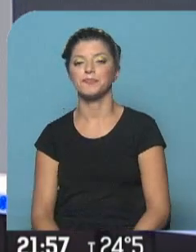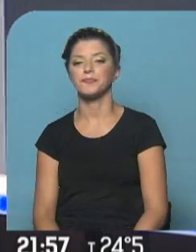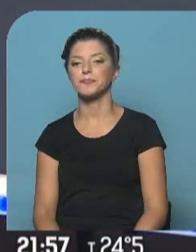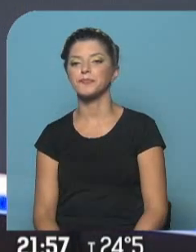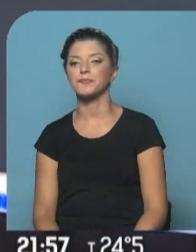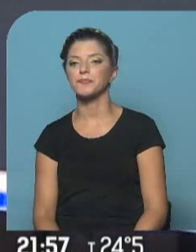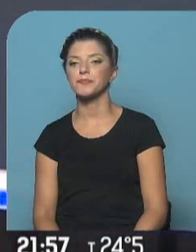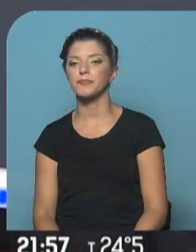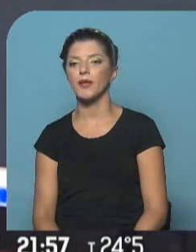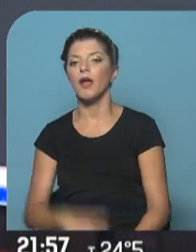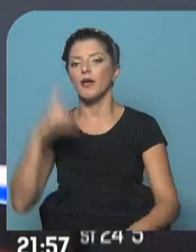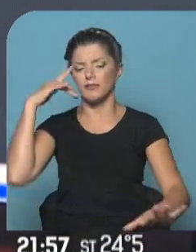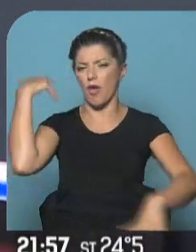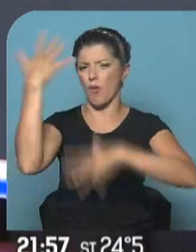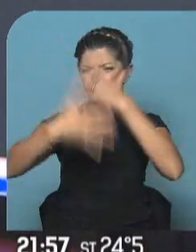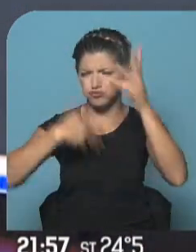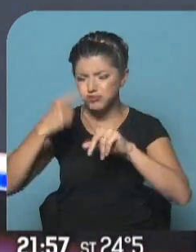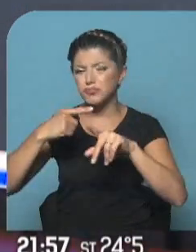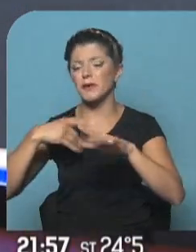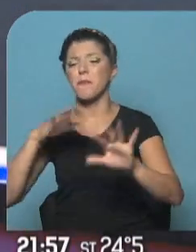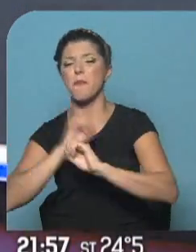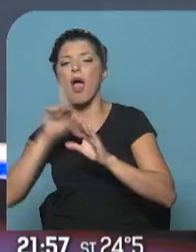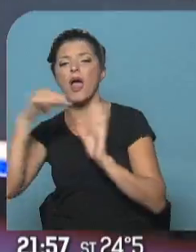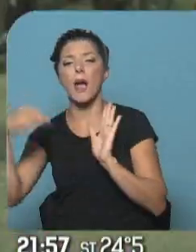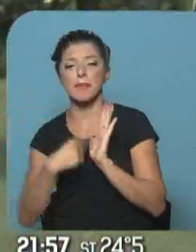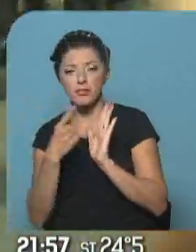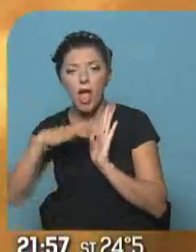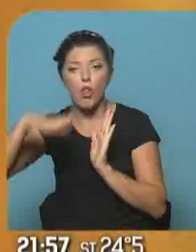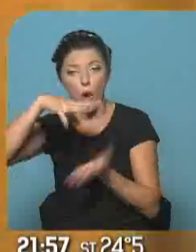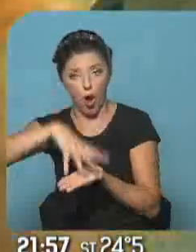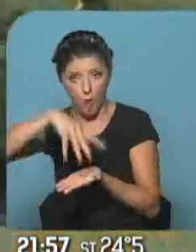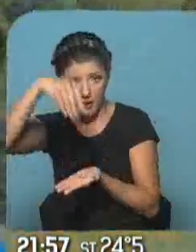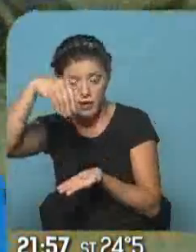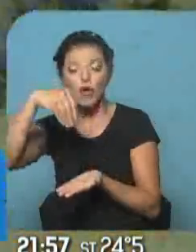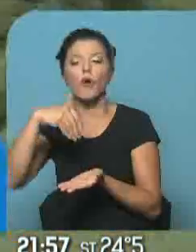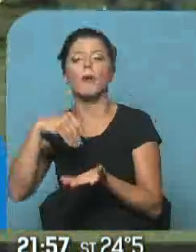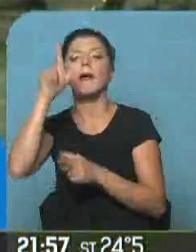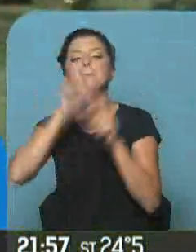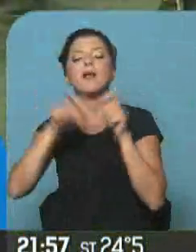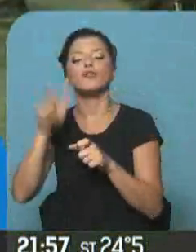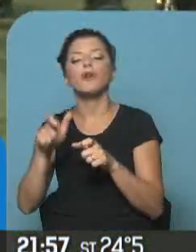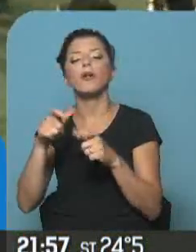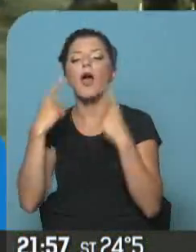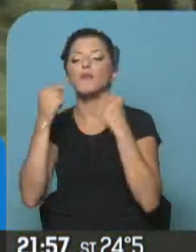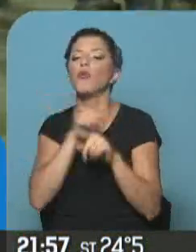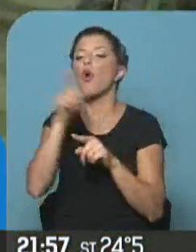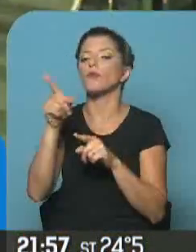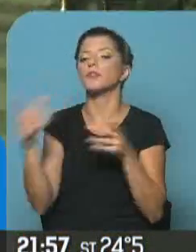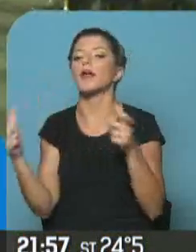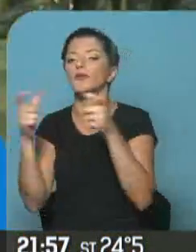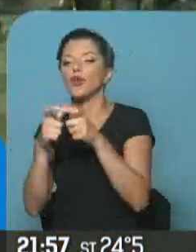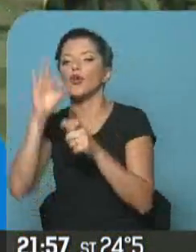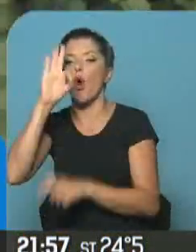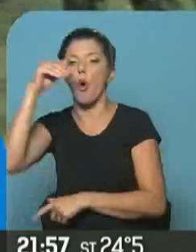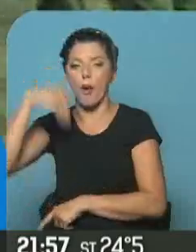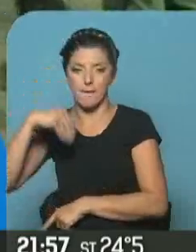Disturbios e incidentes en pleno centro de Buenos Aires, en la zona del Obelisco, fueron generados por manifestantes contra la cumbre de la Organización